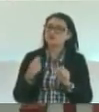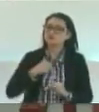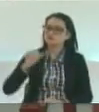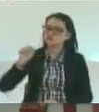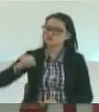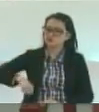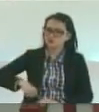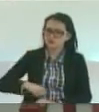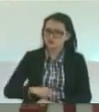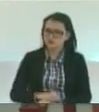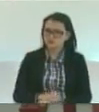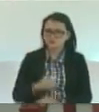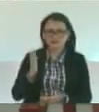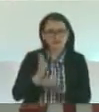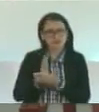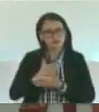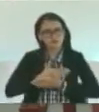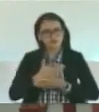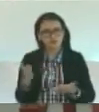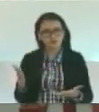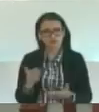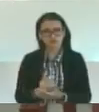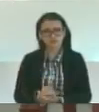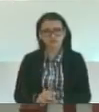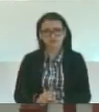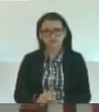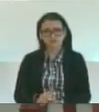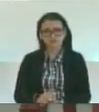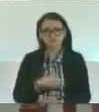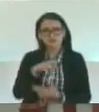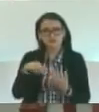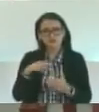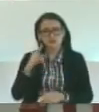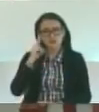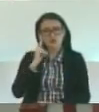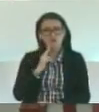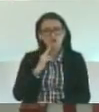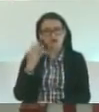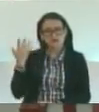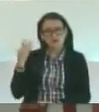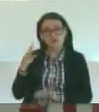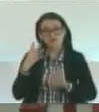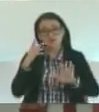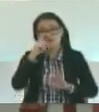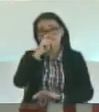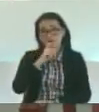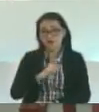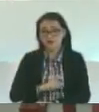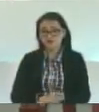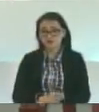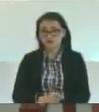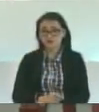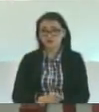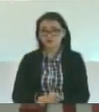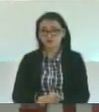Siempre hemos estado dispuestos. La Revolución Bolivariana cumplió 19 años.